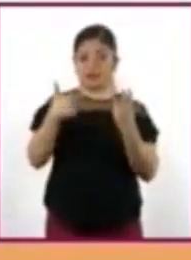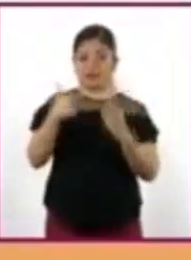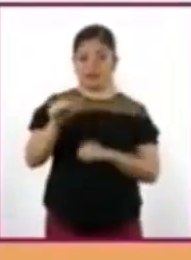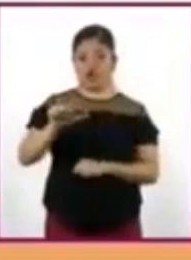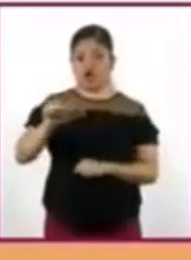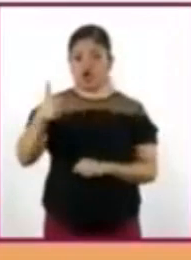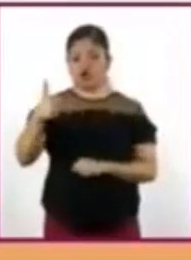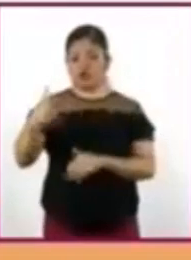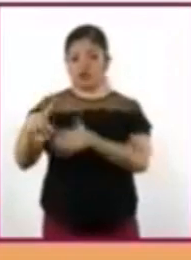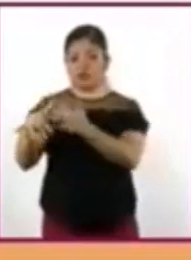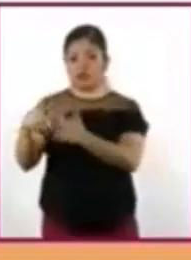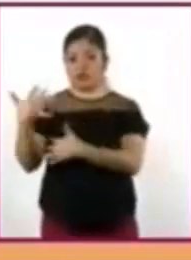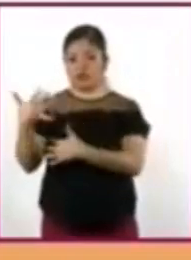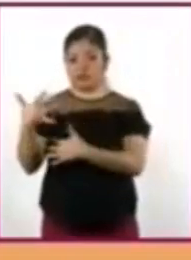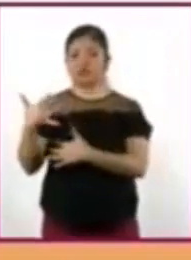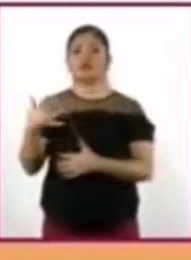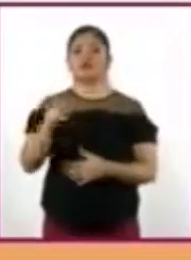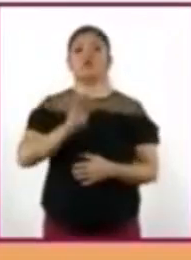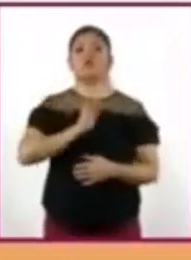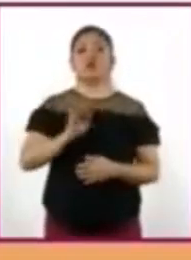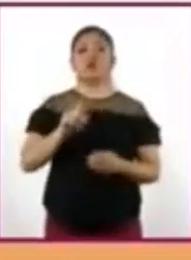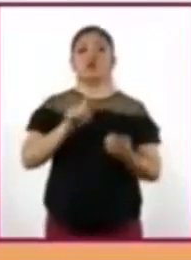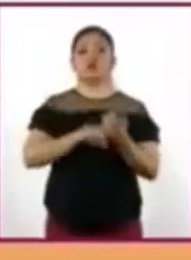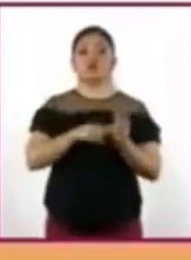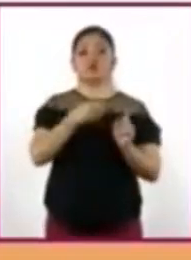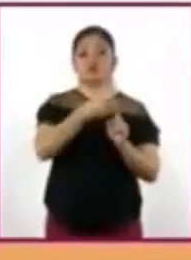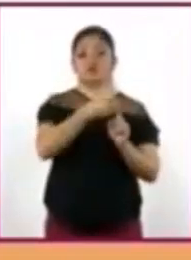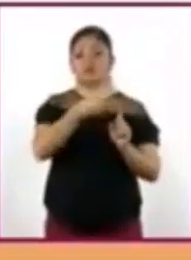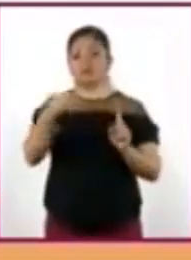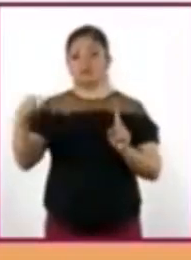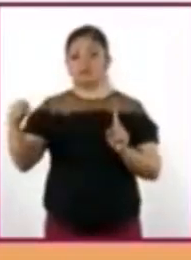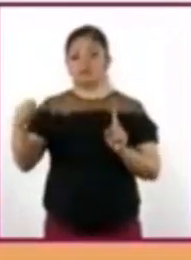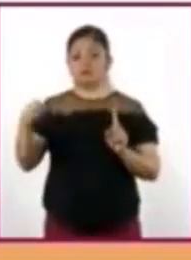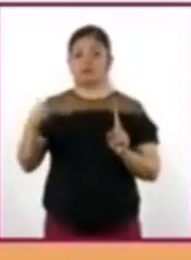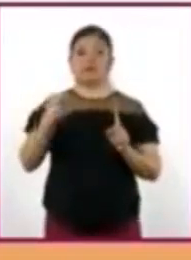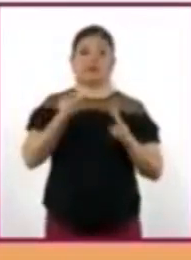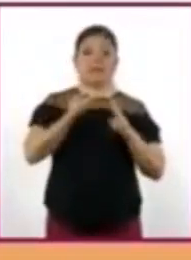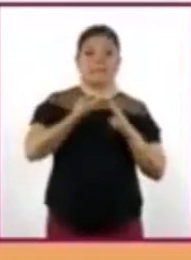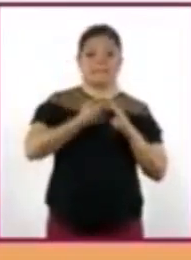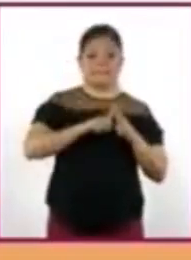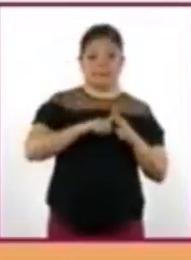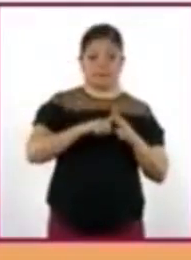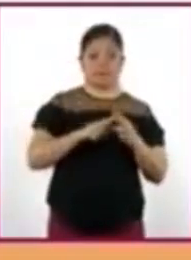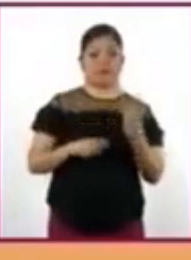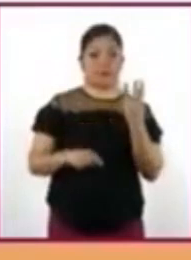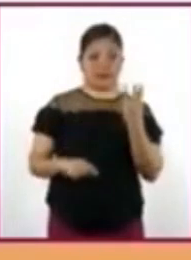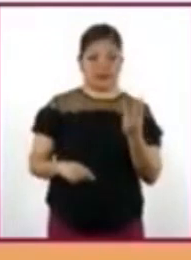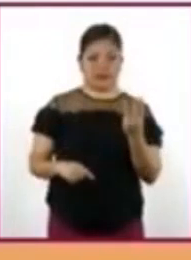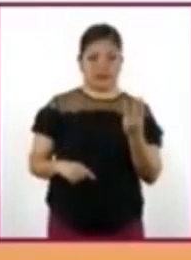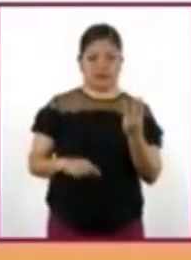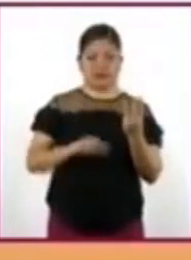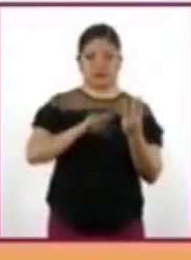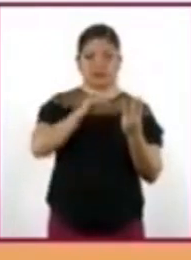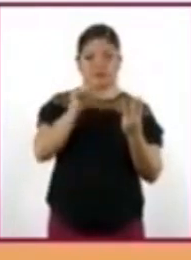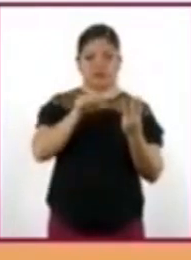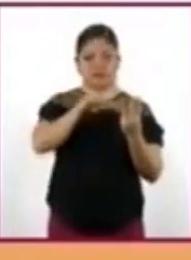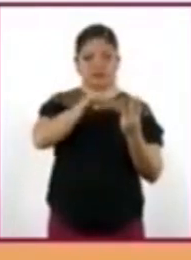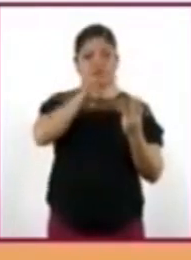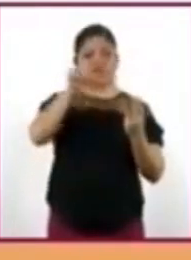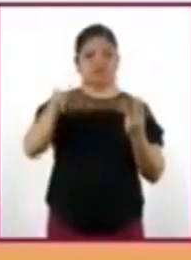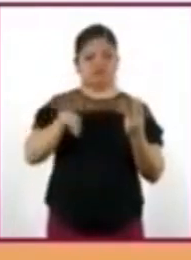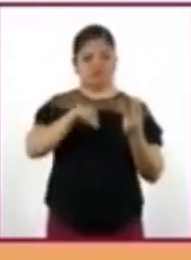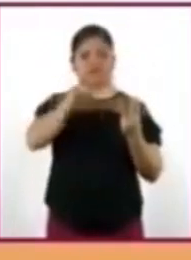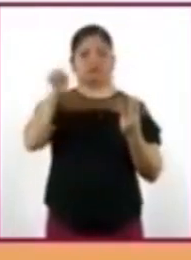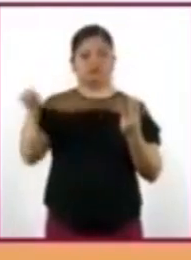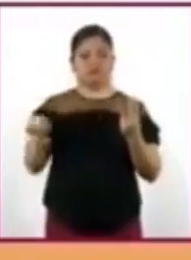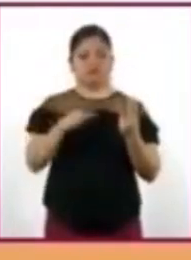11, 15 podría enunciarse: la sucesión inicia en el número 3. Y cada término se obtiene